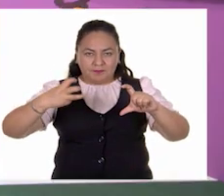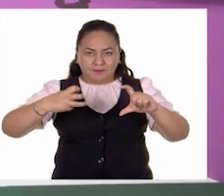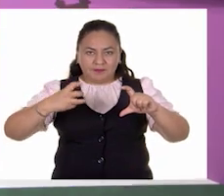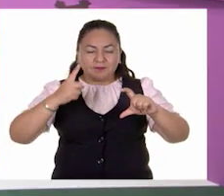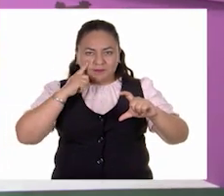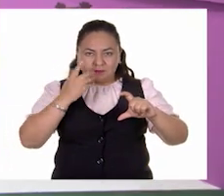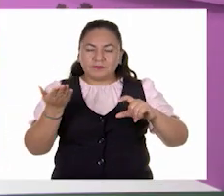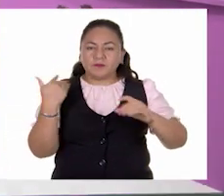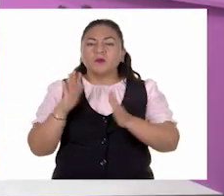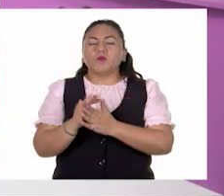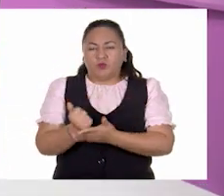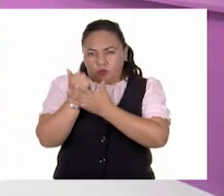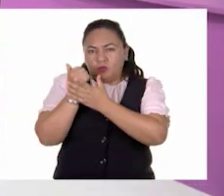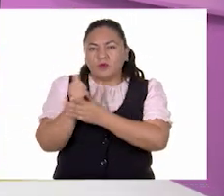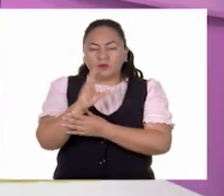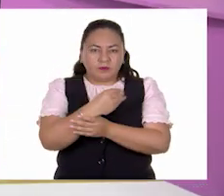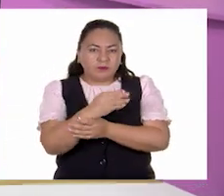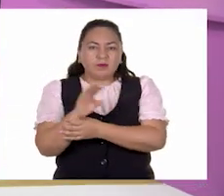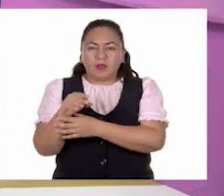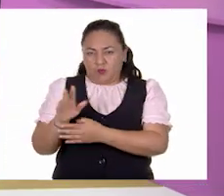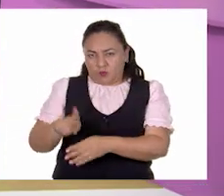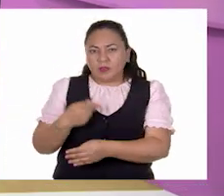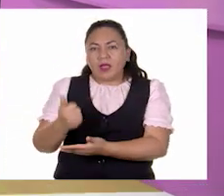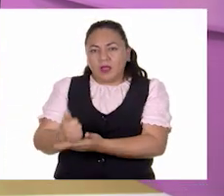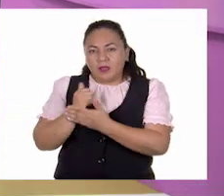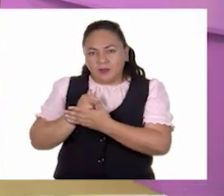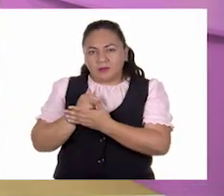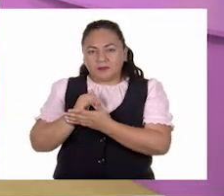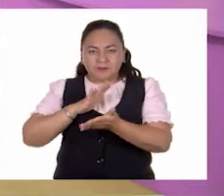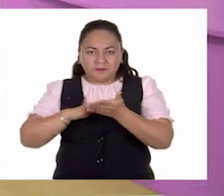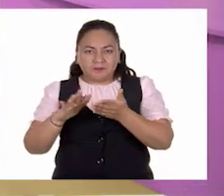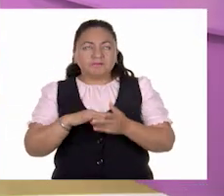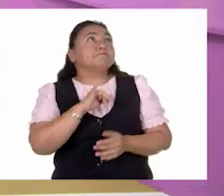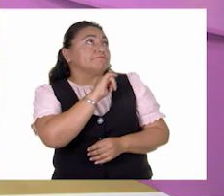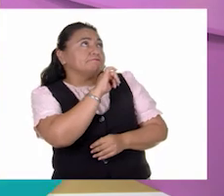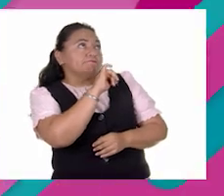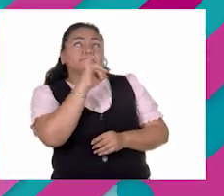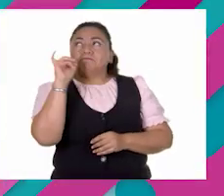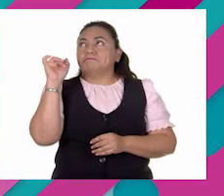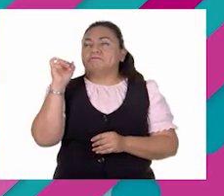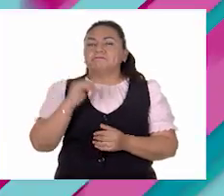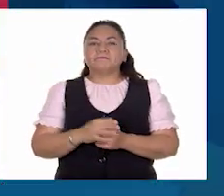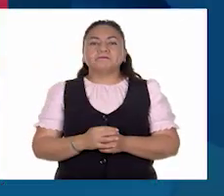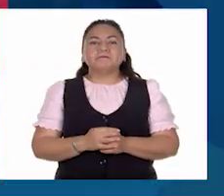Ton, ¿nos haces el favor de volverla a leer, por favor? Sí, claro.